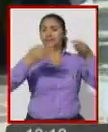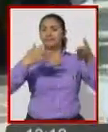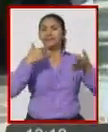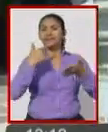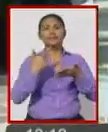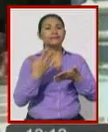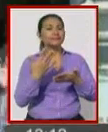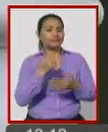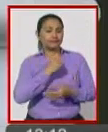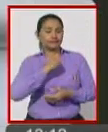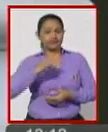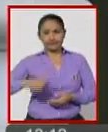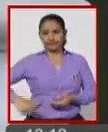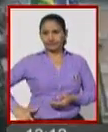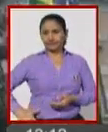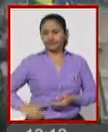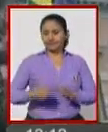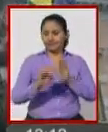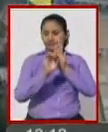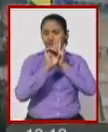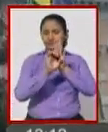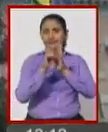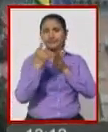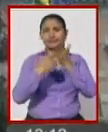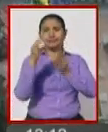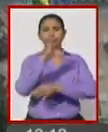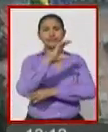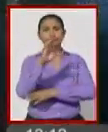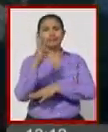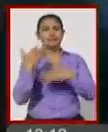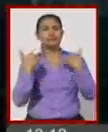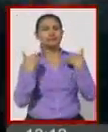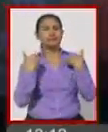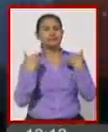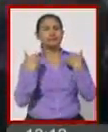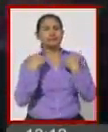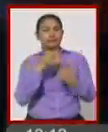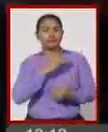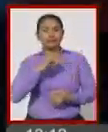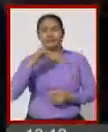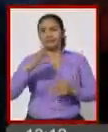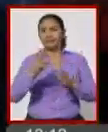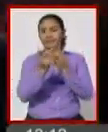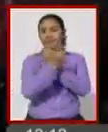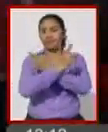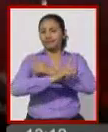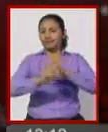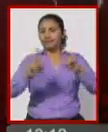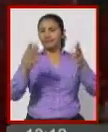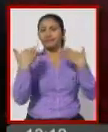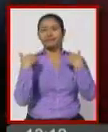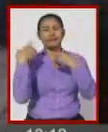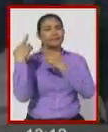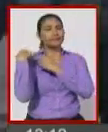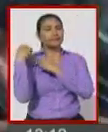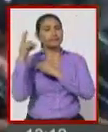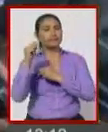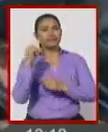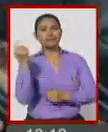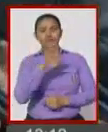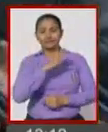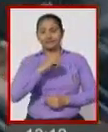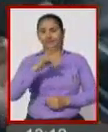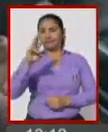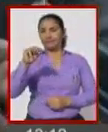trate de cooptar alcaldías y, por ejemplo, en el caso de Cochabamba tendría que ser un concejal de los demócratas que se haga cargo y no así